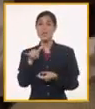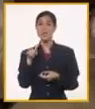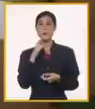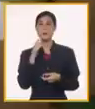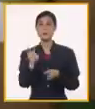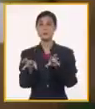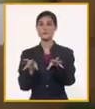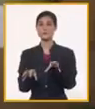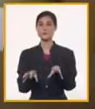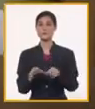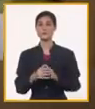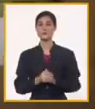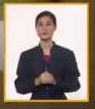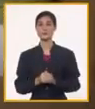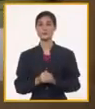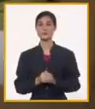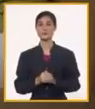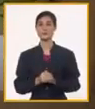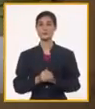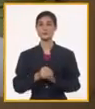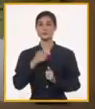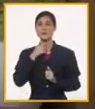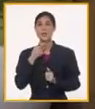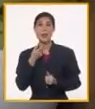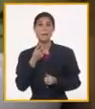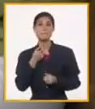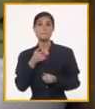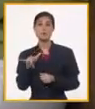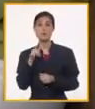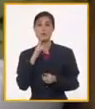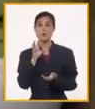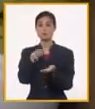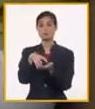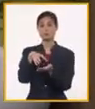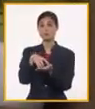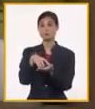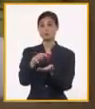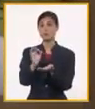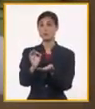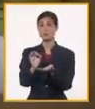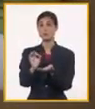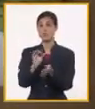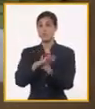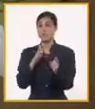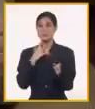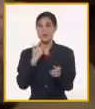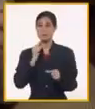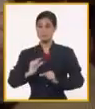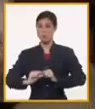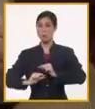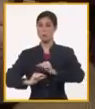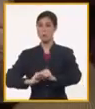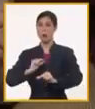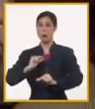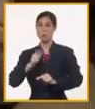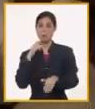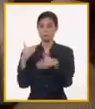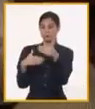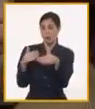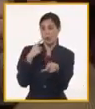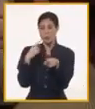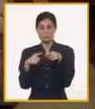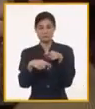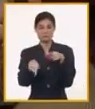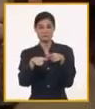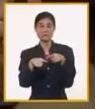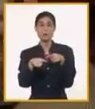que allá le dicen los judíos y los ñañacos, le dicen allá. Y se crea todas esas contradicciones, pero eso pasa una vez que